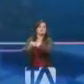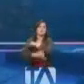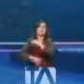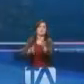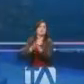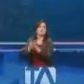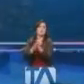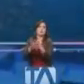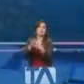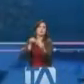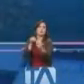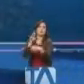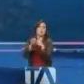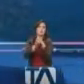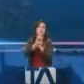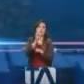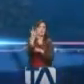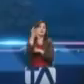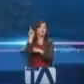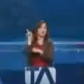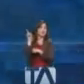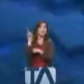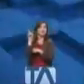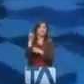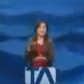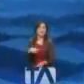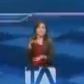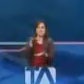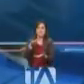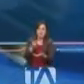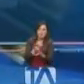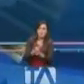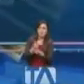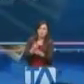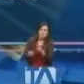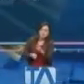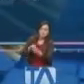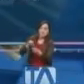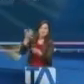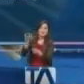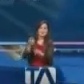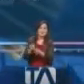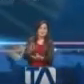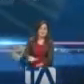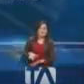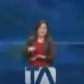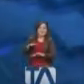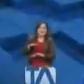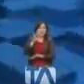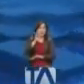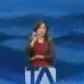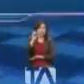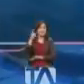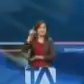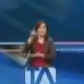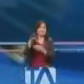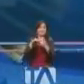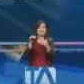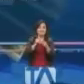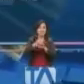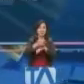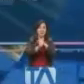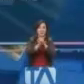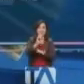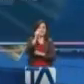2015 Ecuador exportó más de 260 mil toneladas, percibiendo ingresos superiores a los $800 millones. En 2016 los